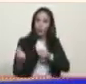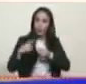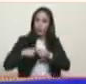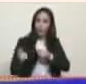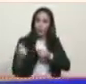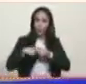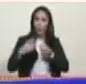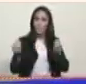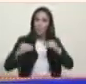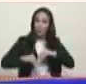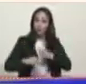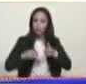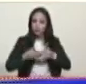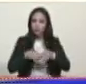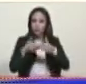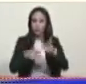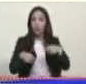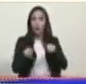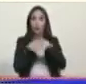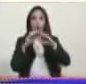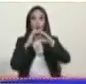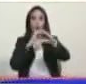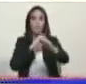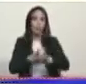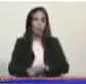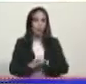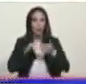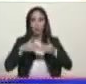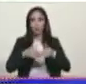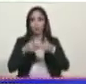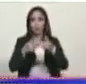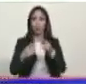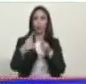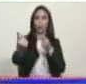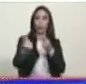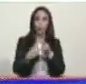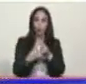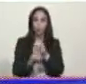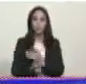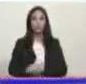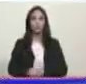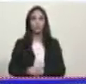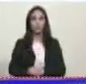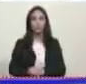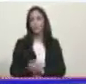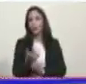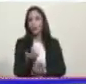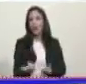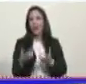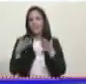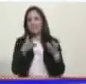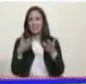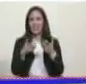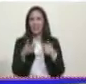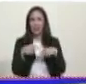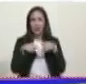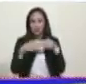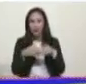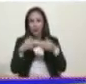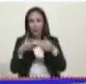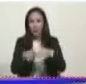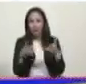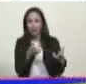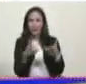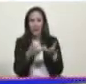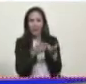nueva embarcación para el transporte público de pasajeros. Además, es un barco de paz. Esto no es un barco de guerra como lo de otros países